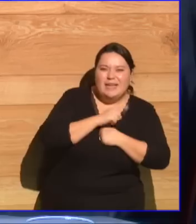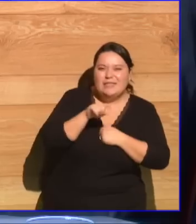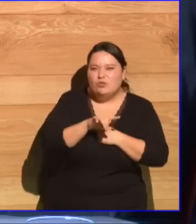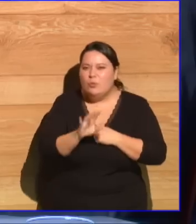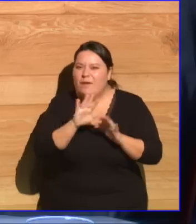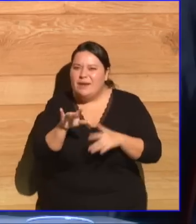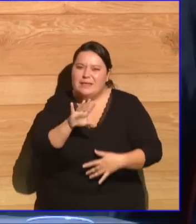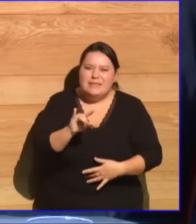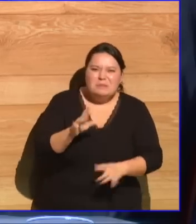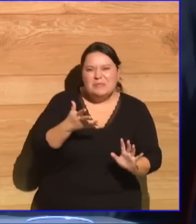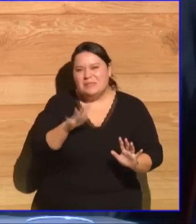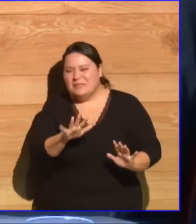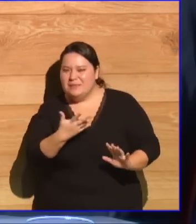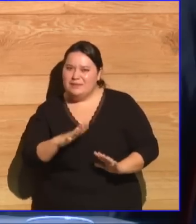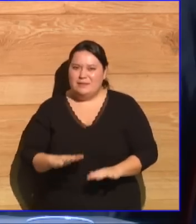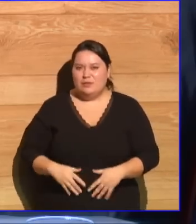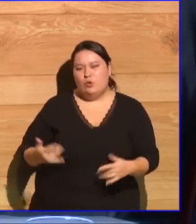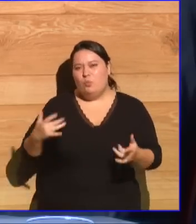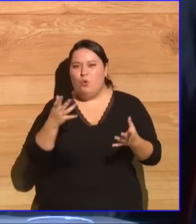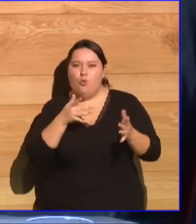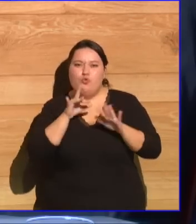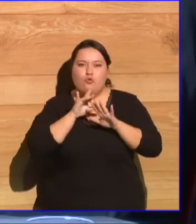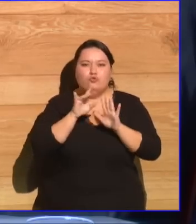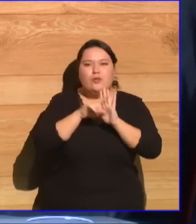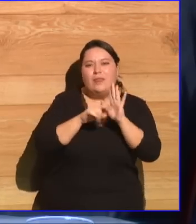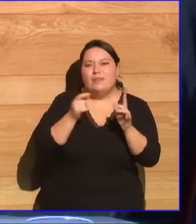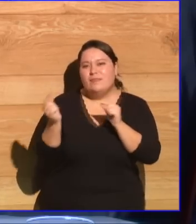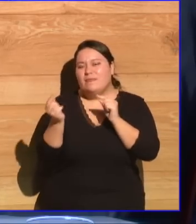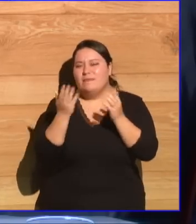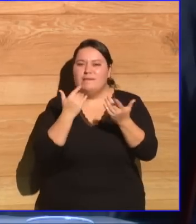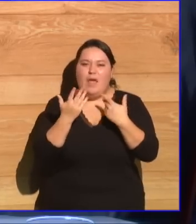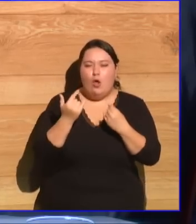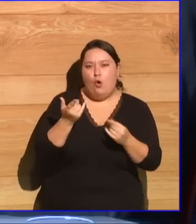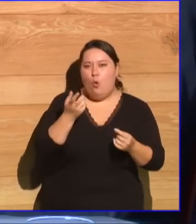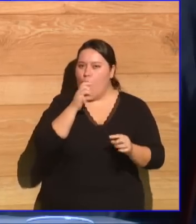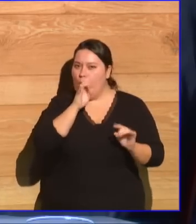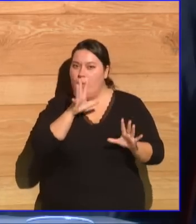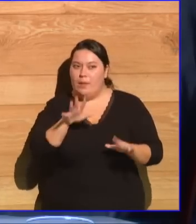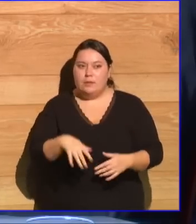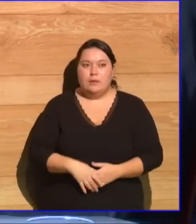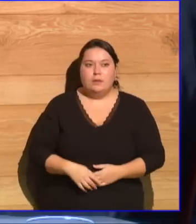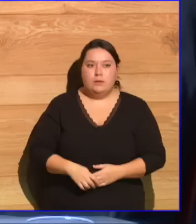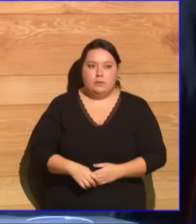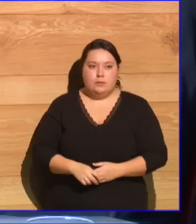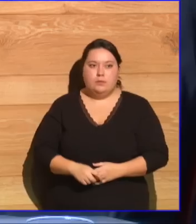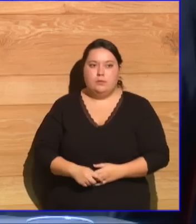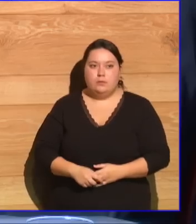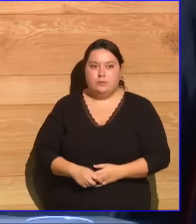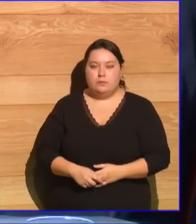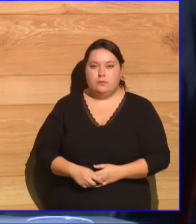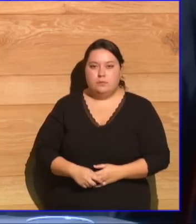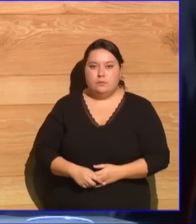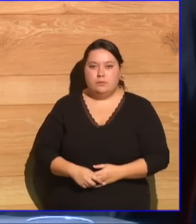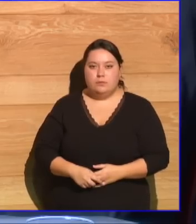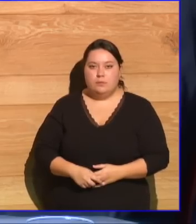acaban queriéndose, que tienen unos diálogos absolutamente asombrosos. Y por favor, y el Scherzo for Motorcycle and Orchestra, que es quizás